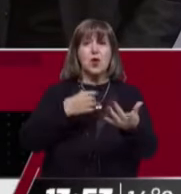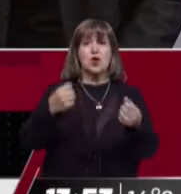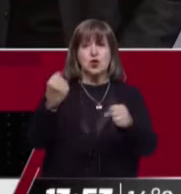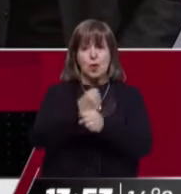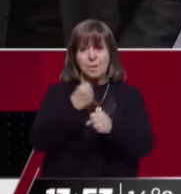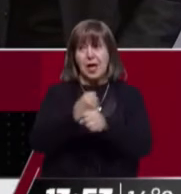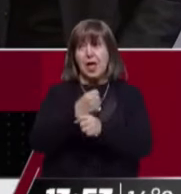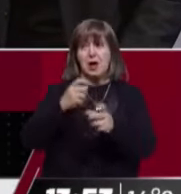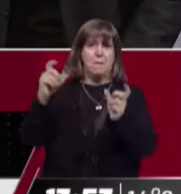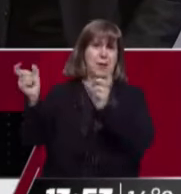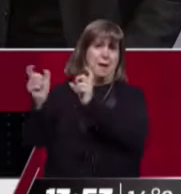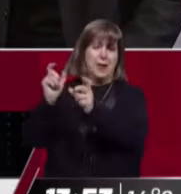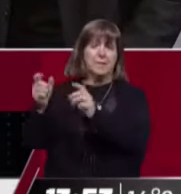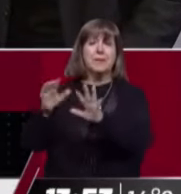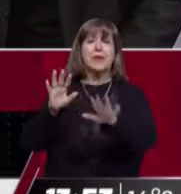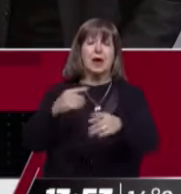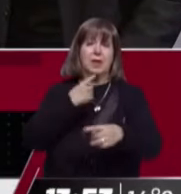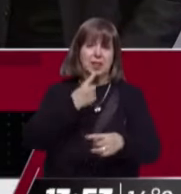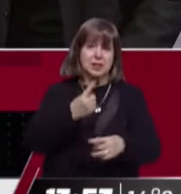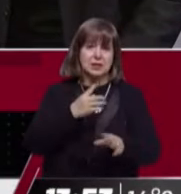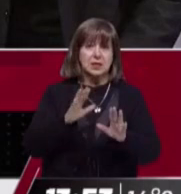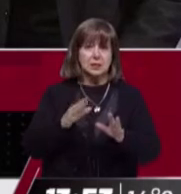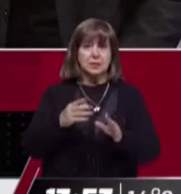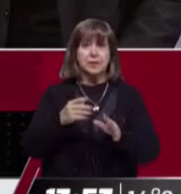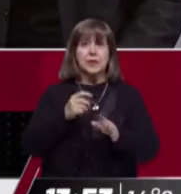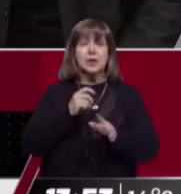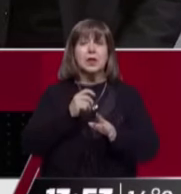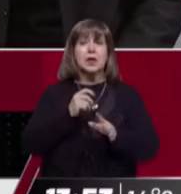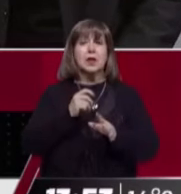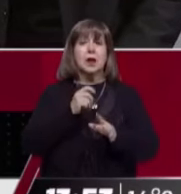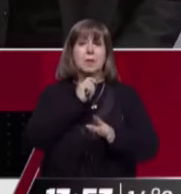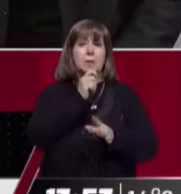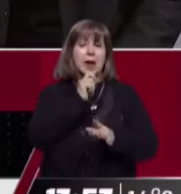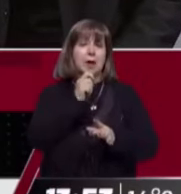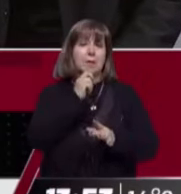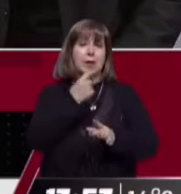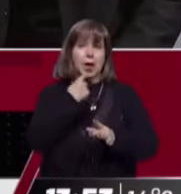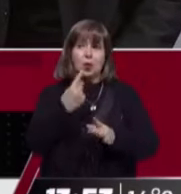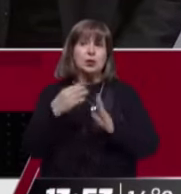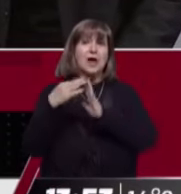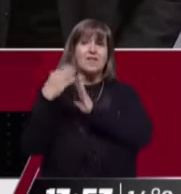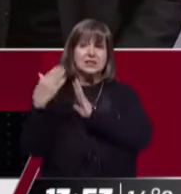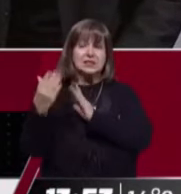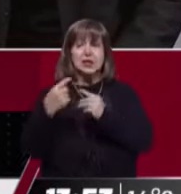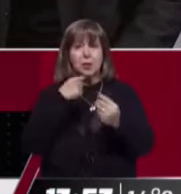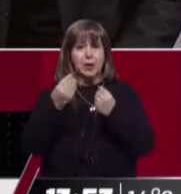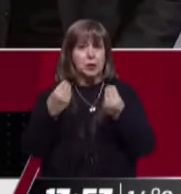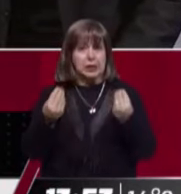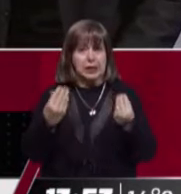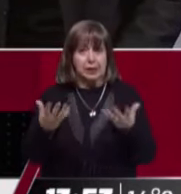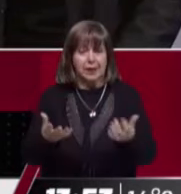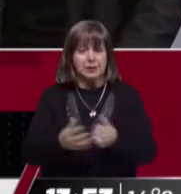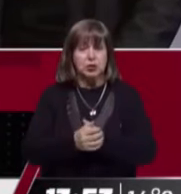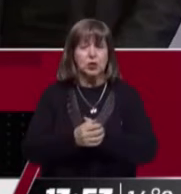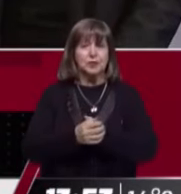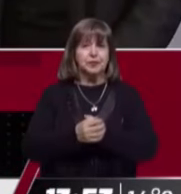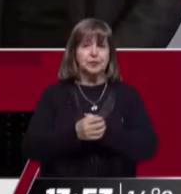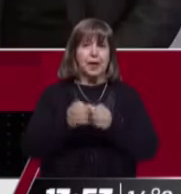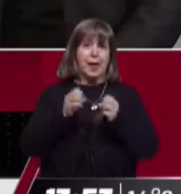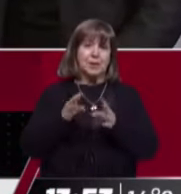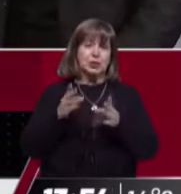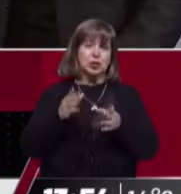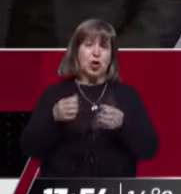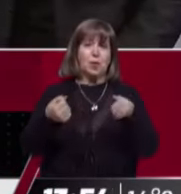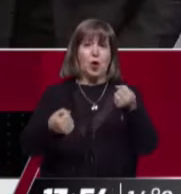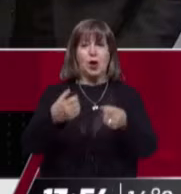con esta situación. Creo que tenemos los testimonios, chicos, no sé si ustedes me pueden confirmar. Sí, de los vecinos, claro, los vecinos que estaban allí. Lo compartimos